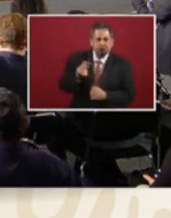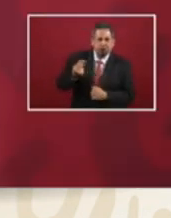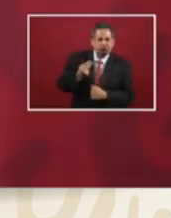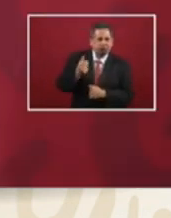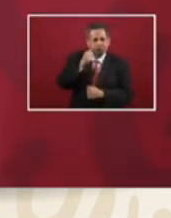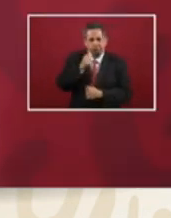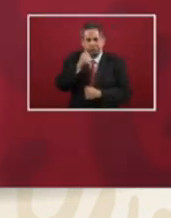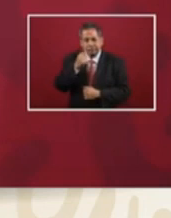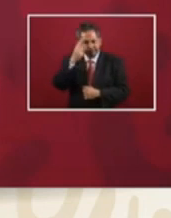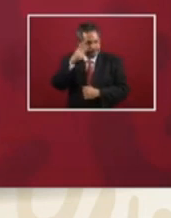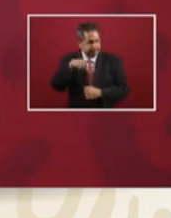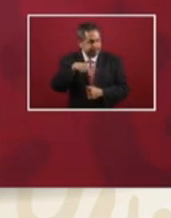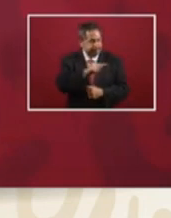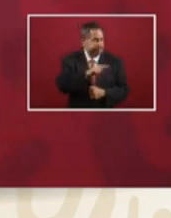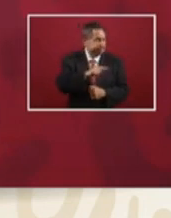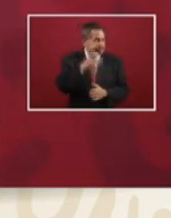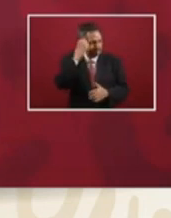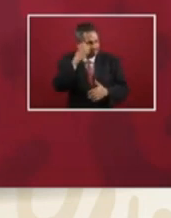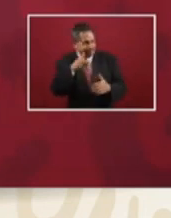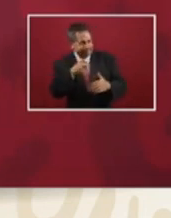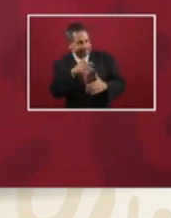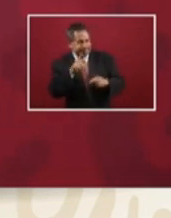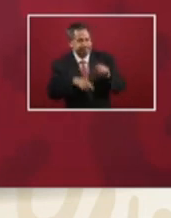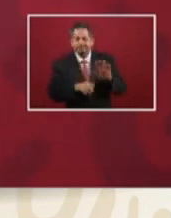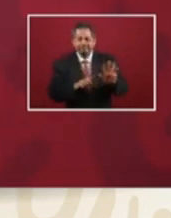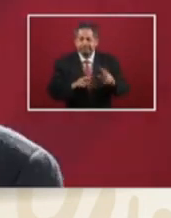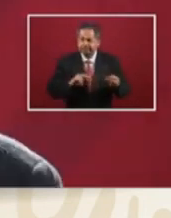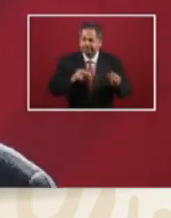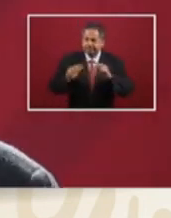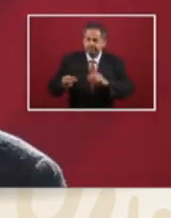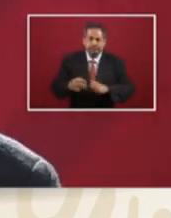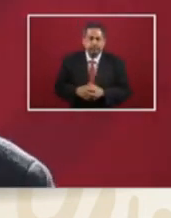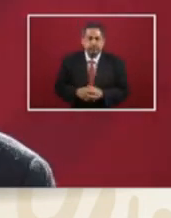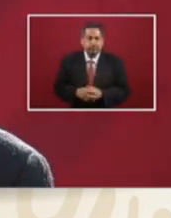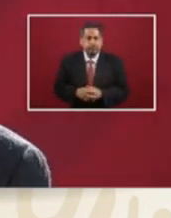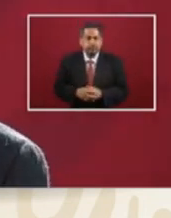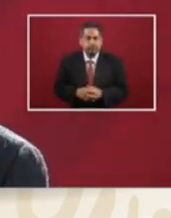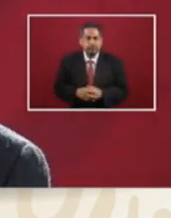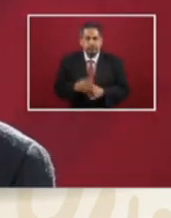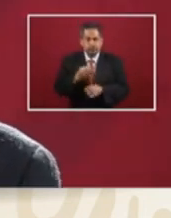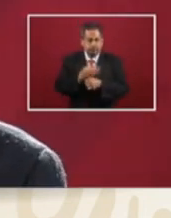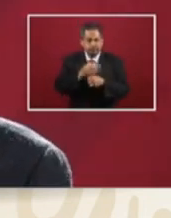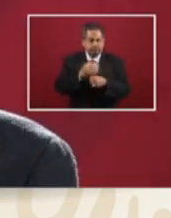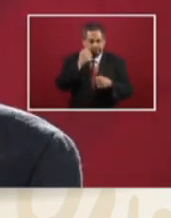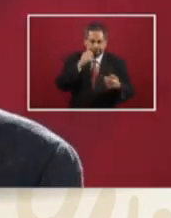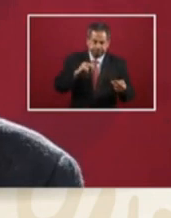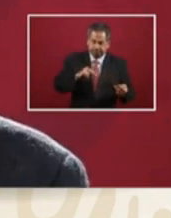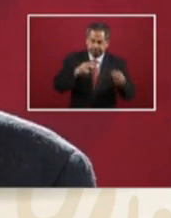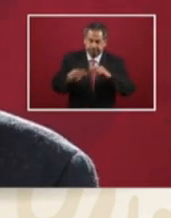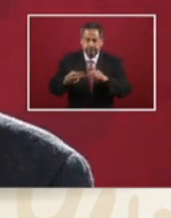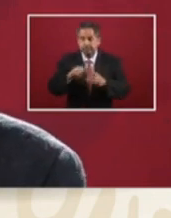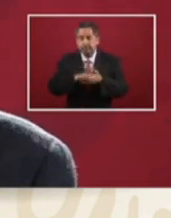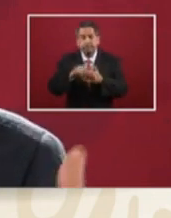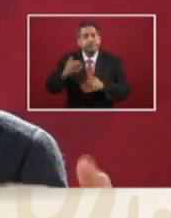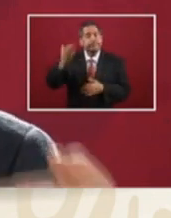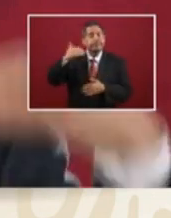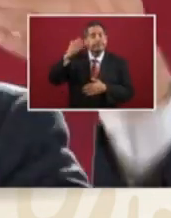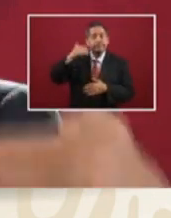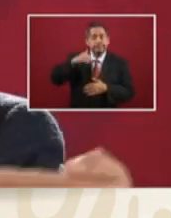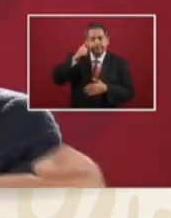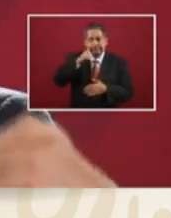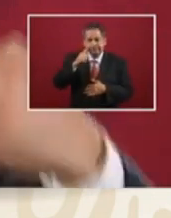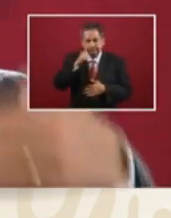comentaban, para tratar de enfrentar esta situación. Quizás queremos alterar un poco el orden de los factores. Anteriormente parecía como